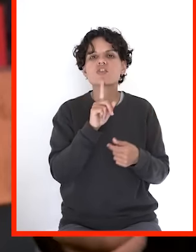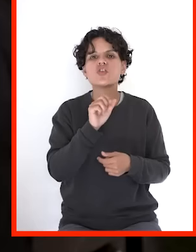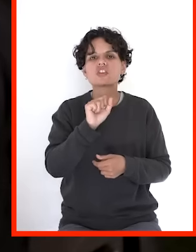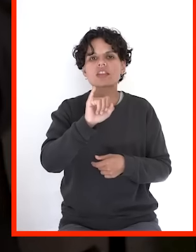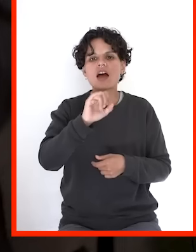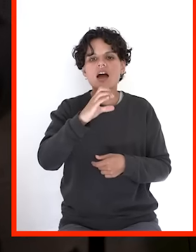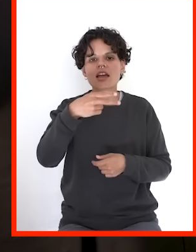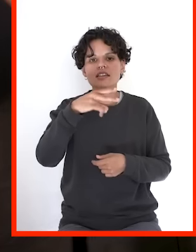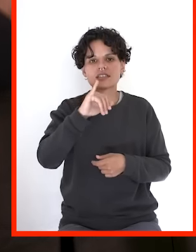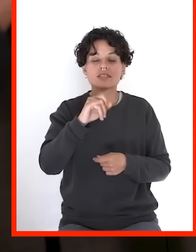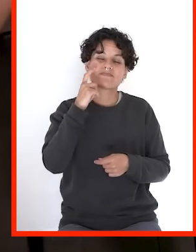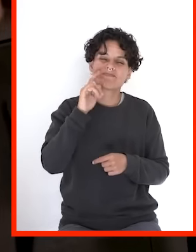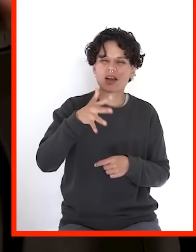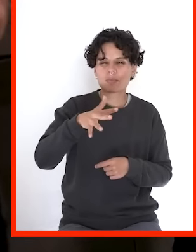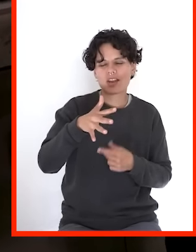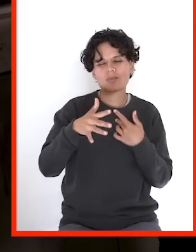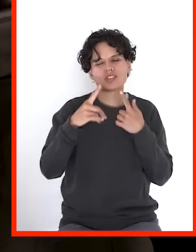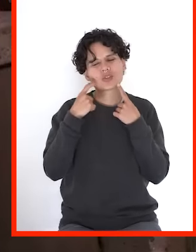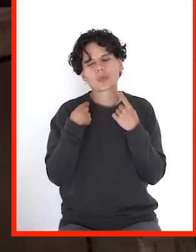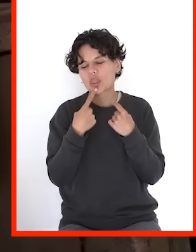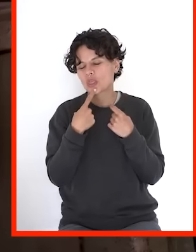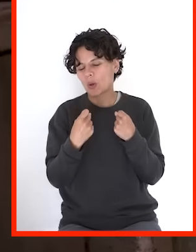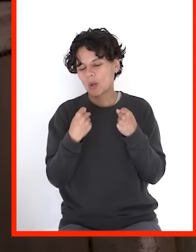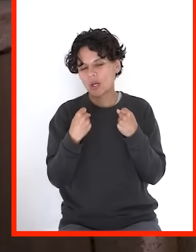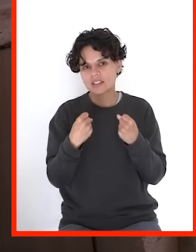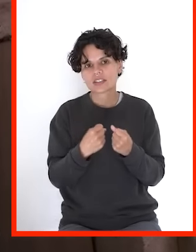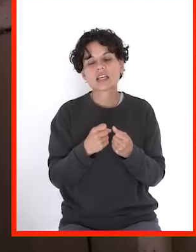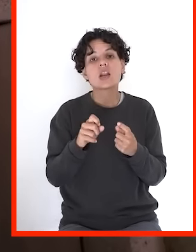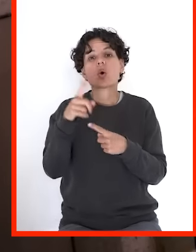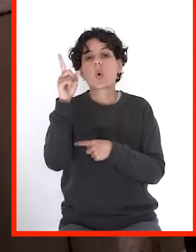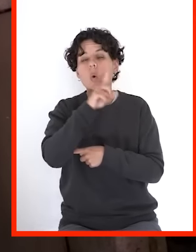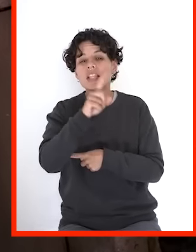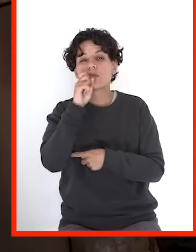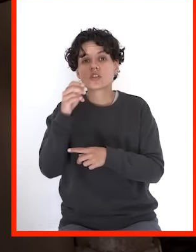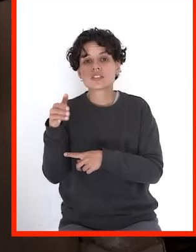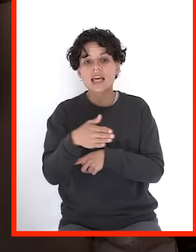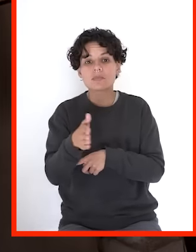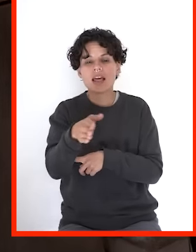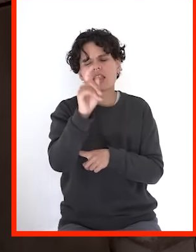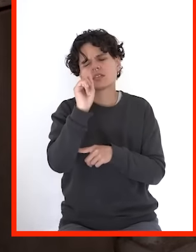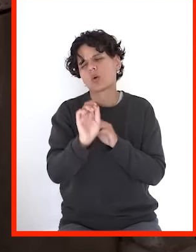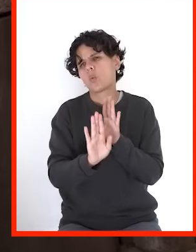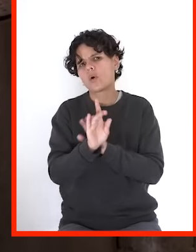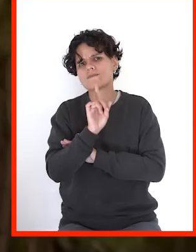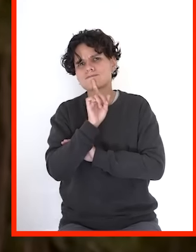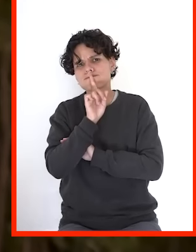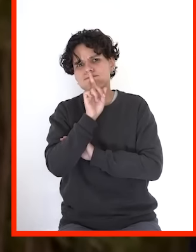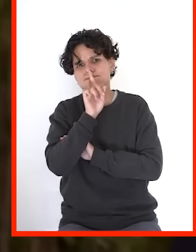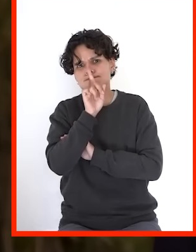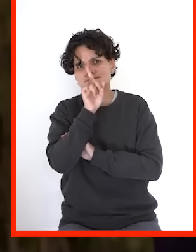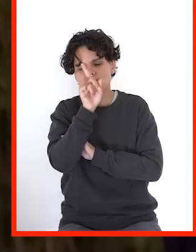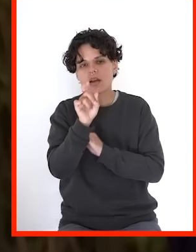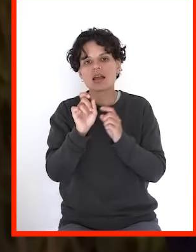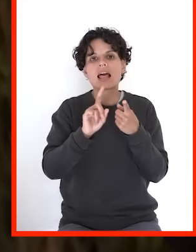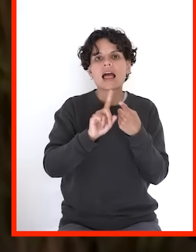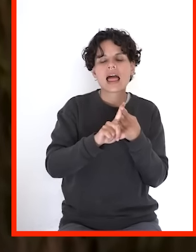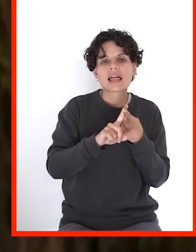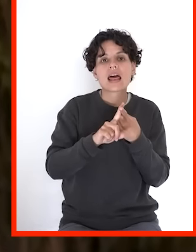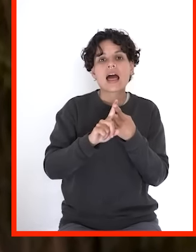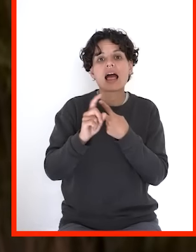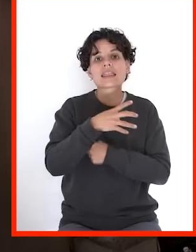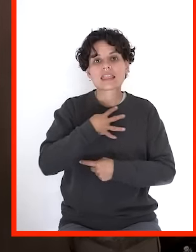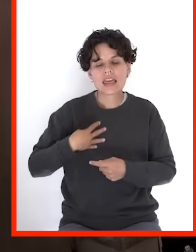Qué buena. Y yo, ahí esta no me sale muy bien, yo soy súper tieso. Y la serpiente no alcancé a llegar porque ese es para los más avanzados. ¿Sí? Sí. Era tigre, sí, grulla,